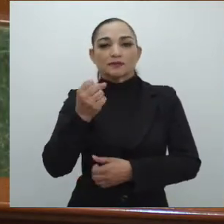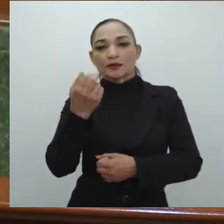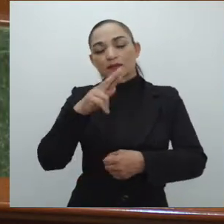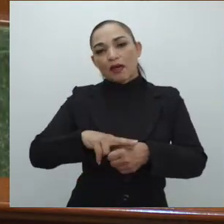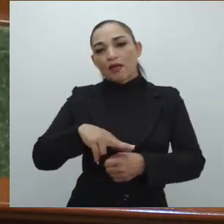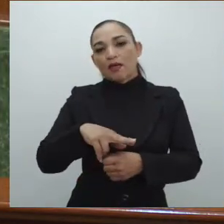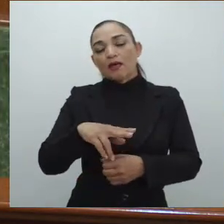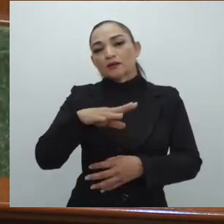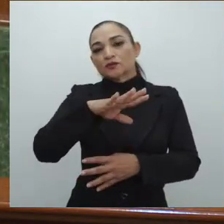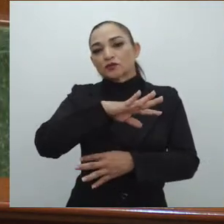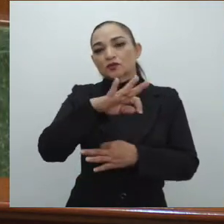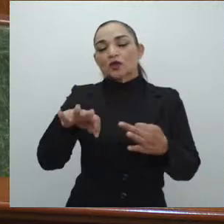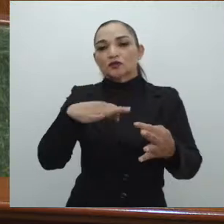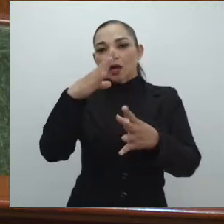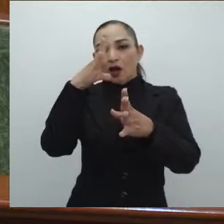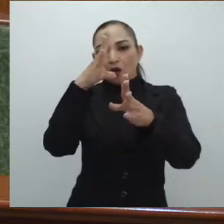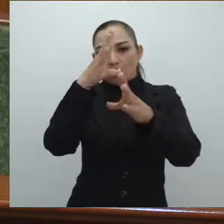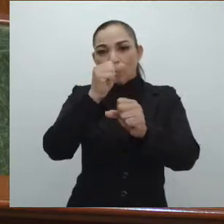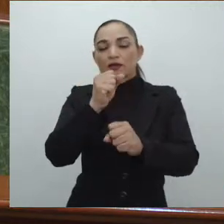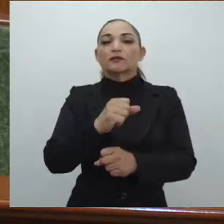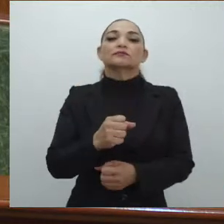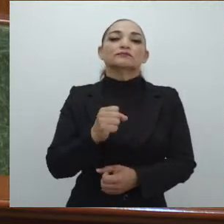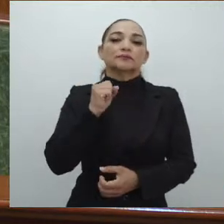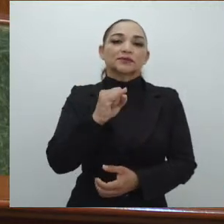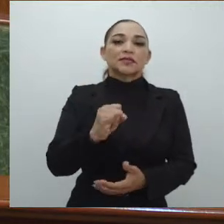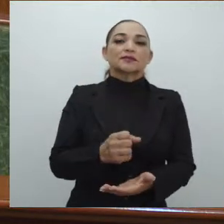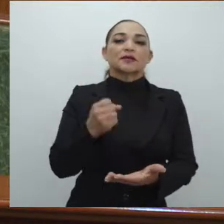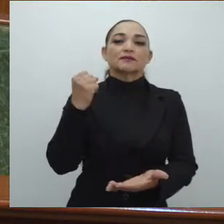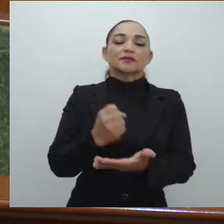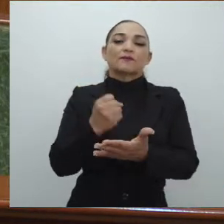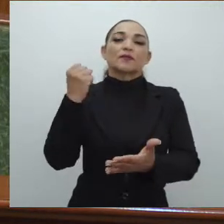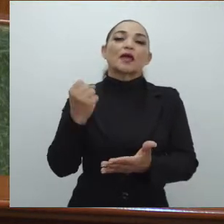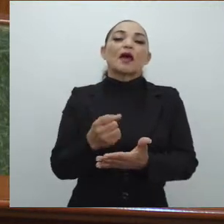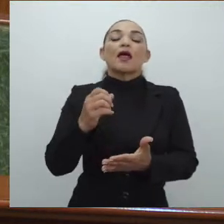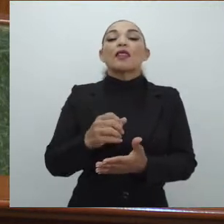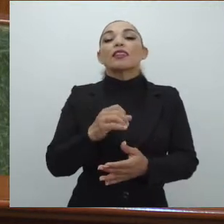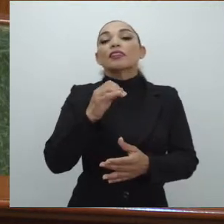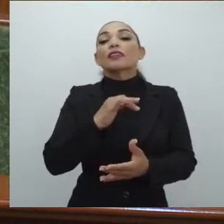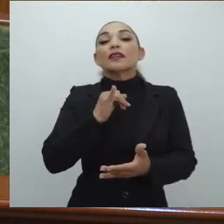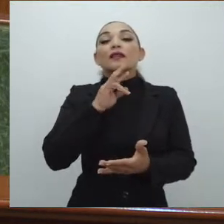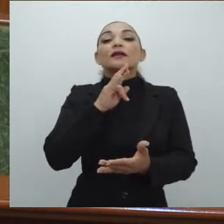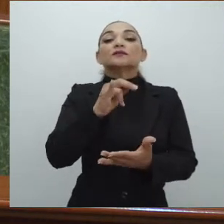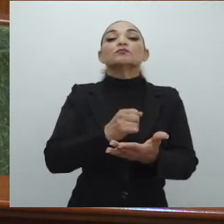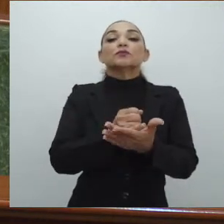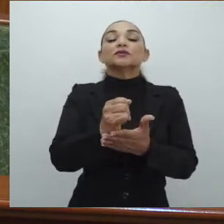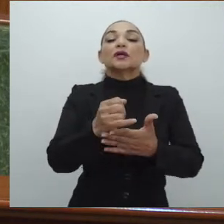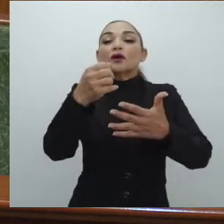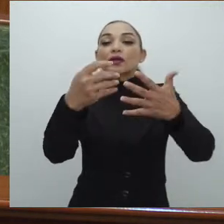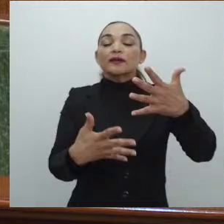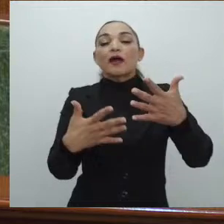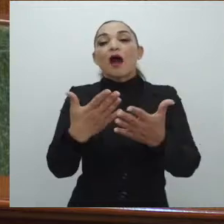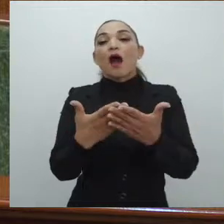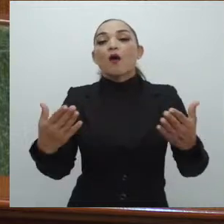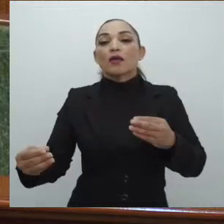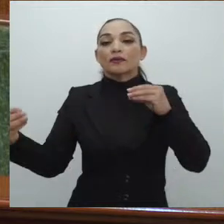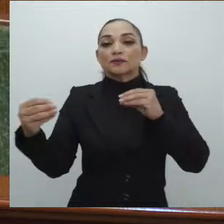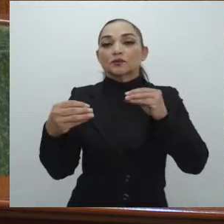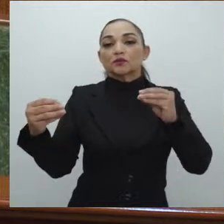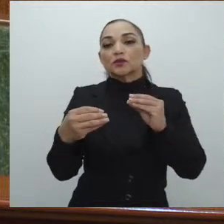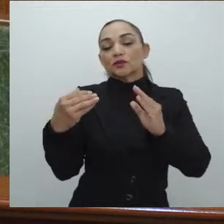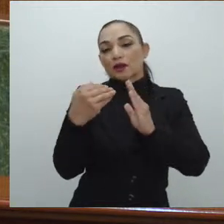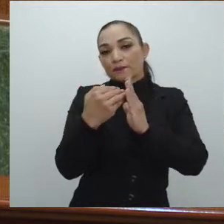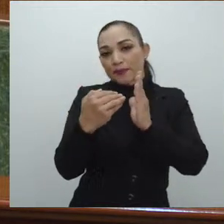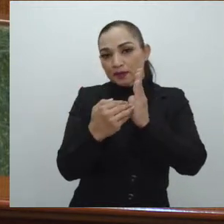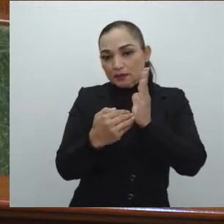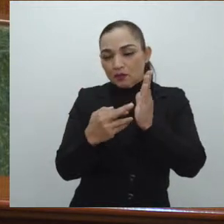aprueba el dictamen en lo general. Esta discusión, el dictamen en lo particular. Las diputadas y los diputados que desean intervenir en la discusión deberán